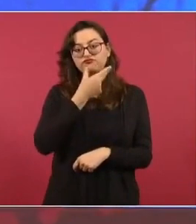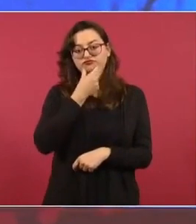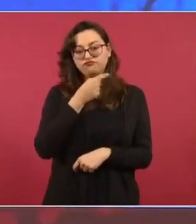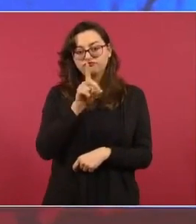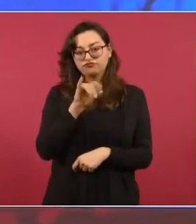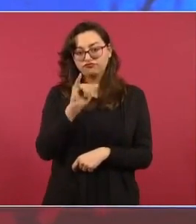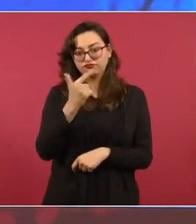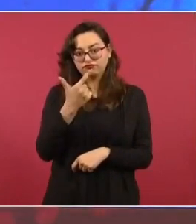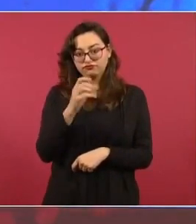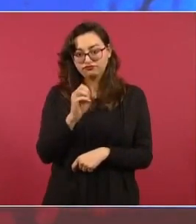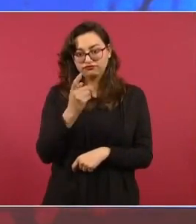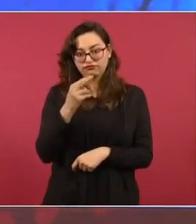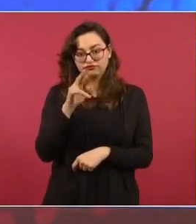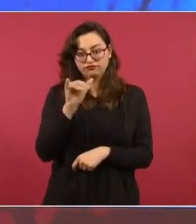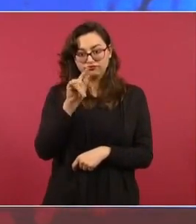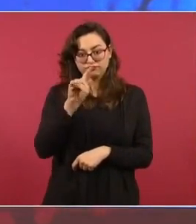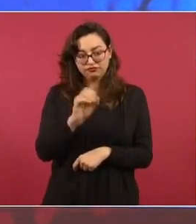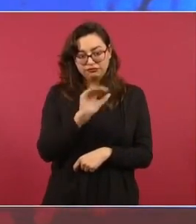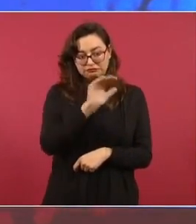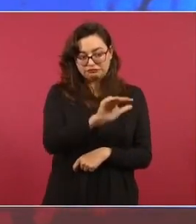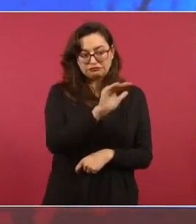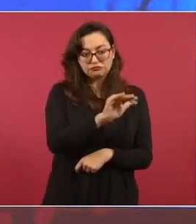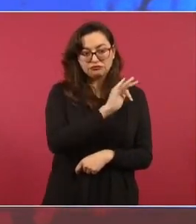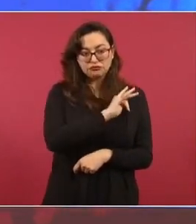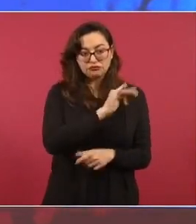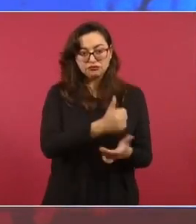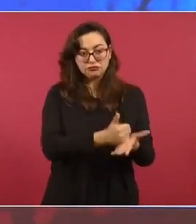ayudara en este tramo